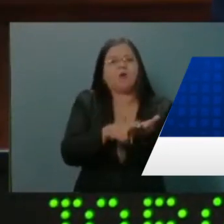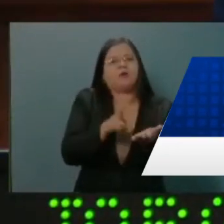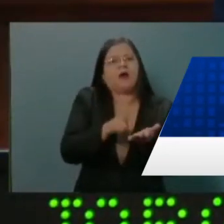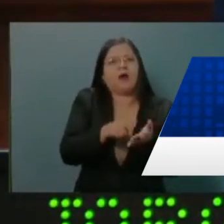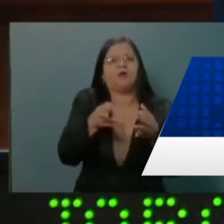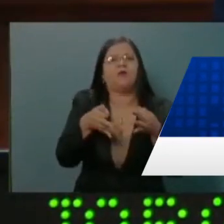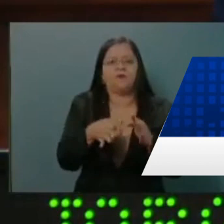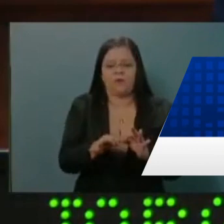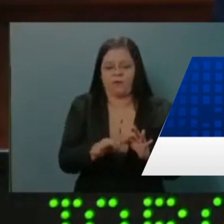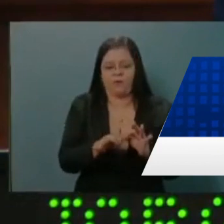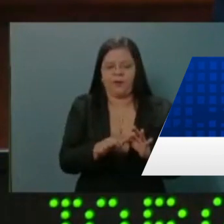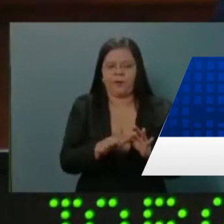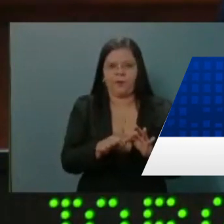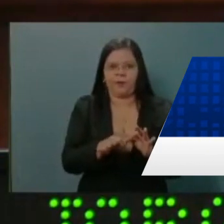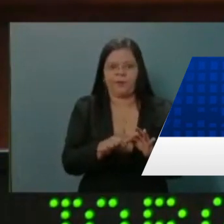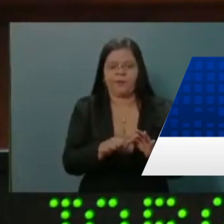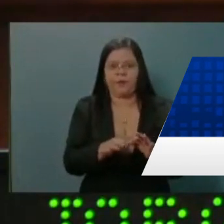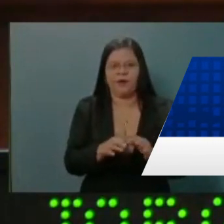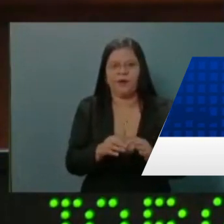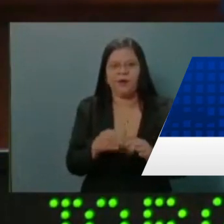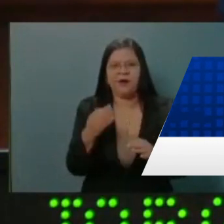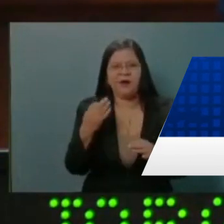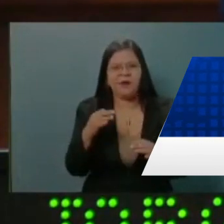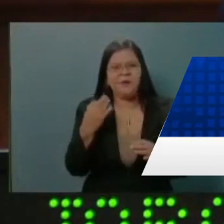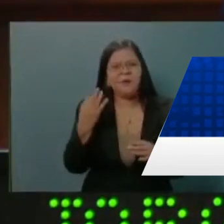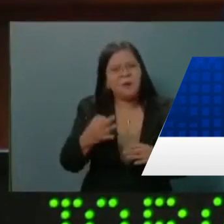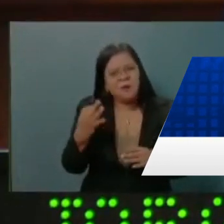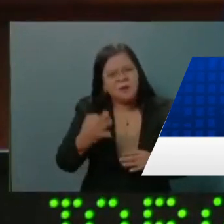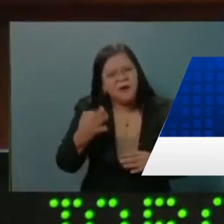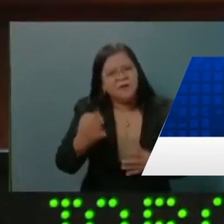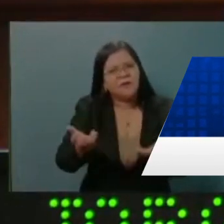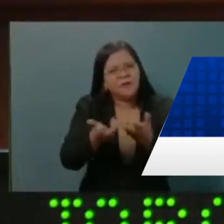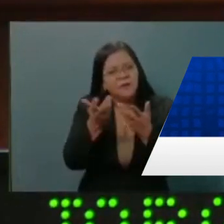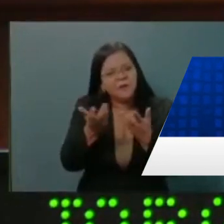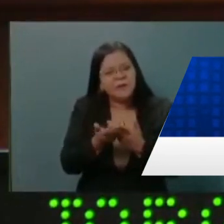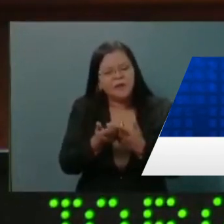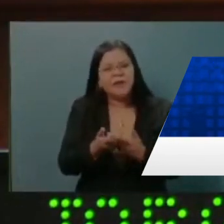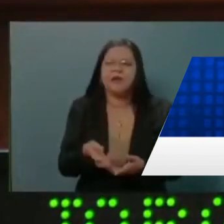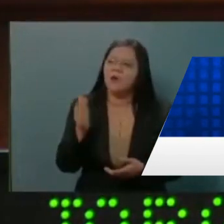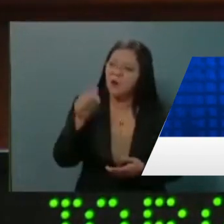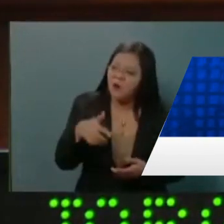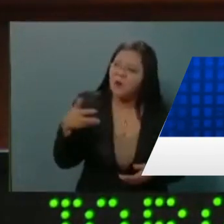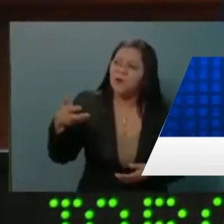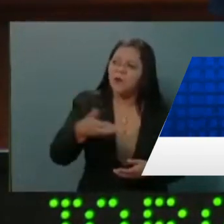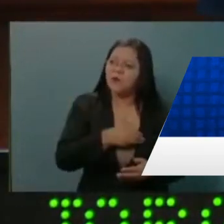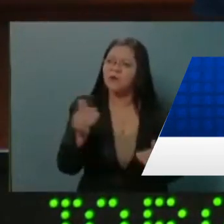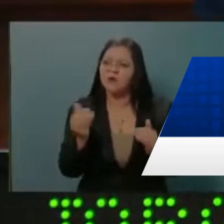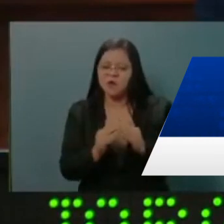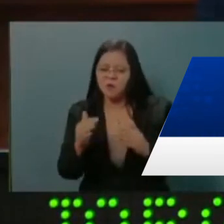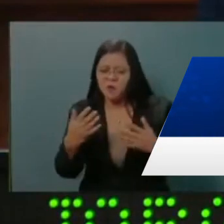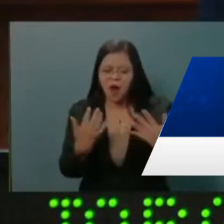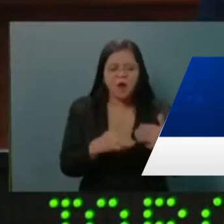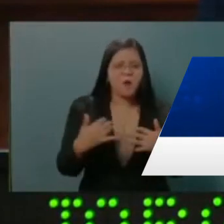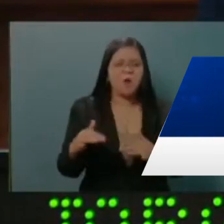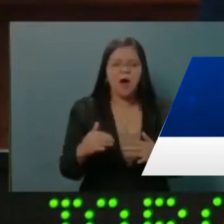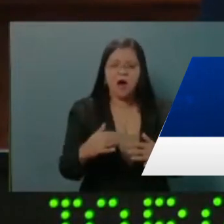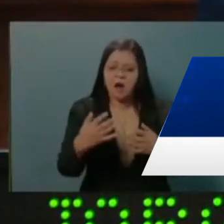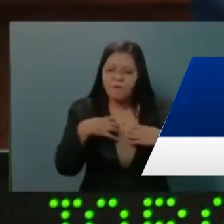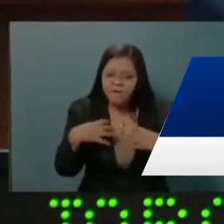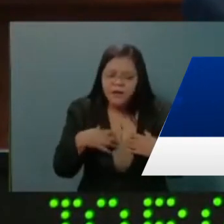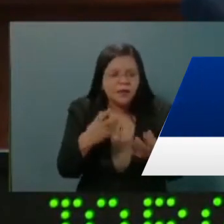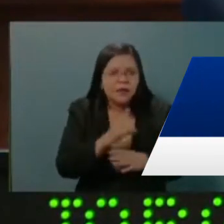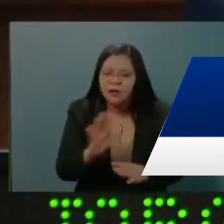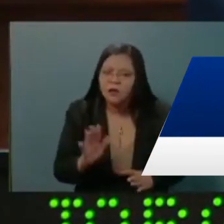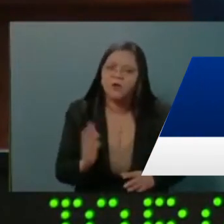modalidad de contratación pero por favor compañeros aquí estamos jugando con vidas no